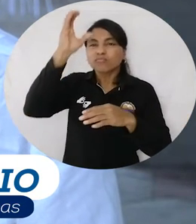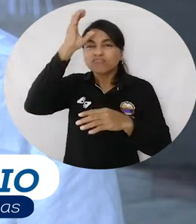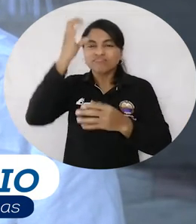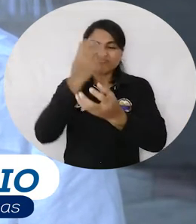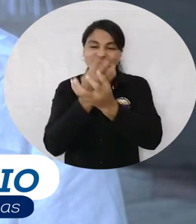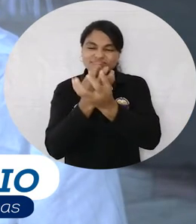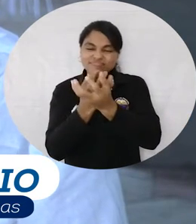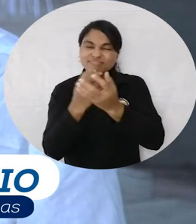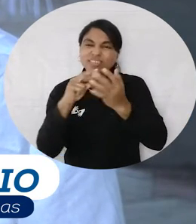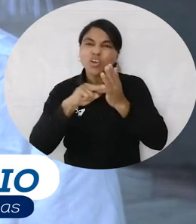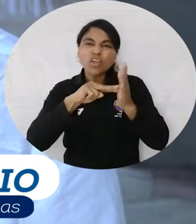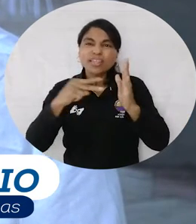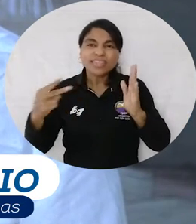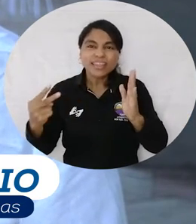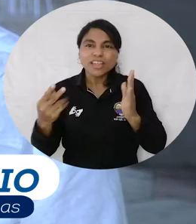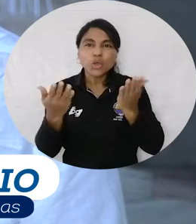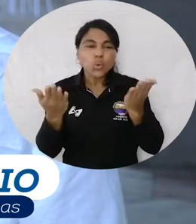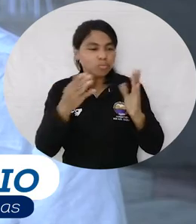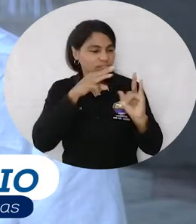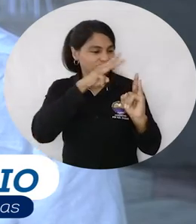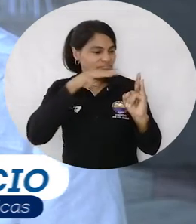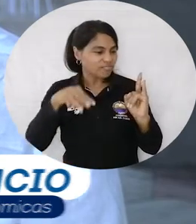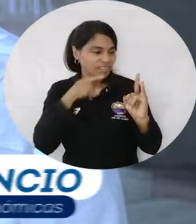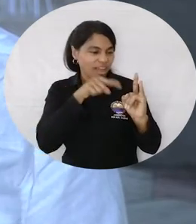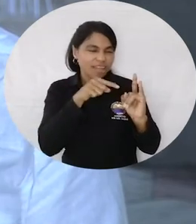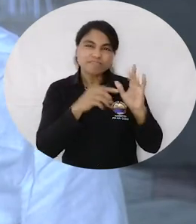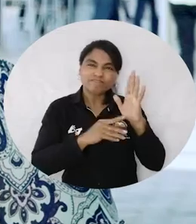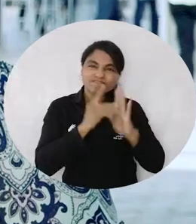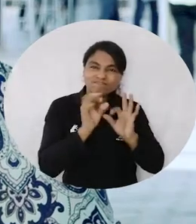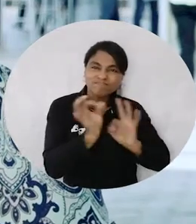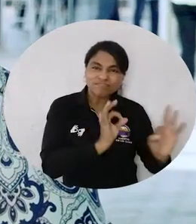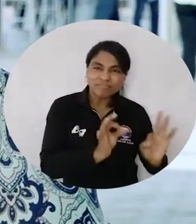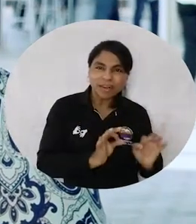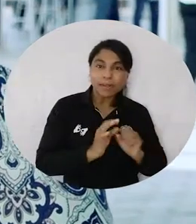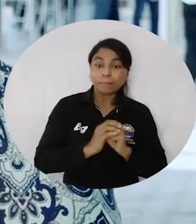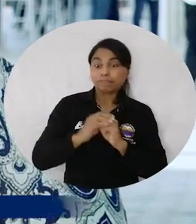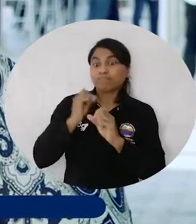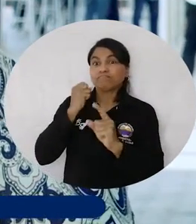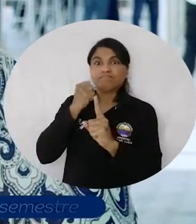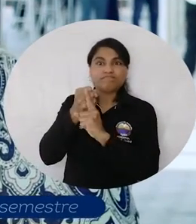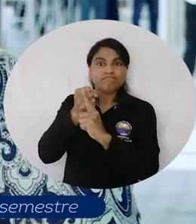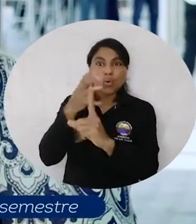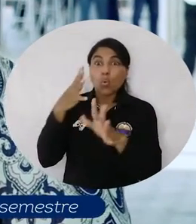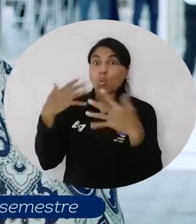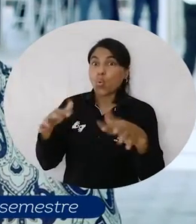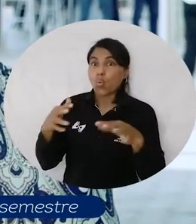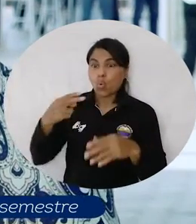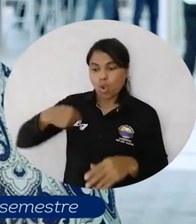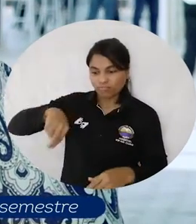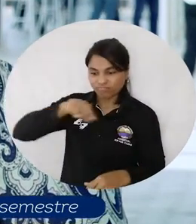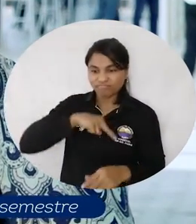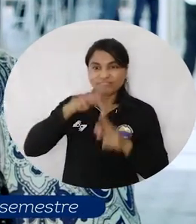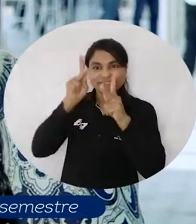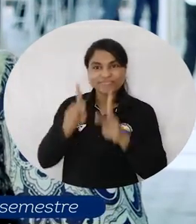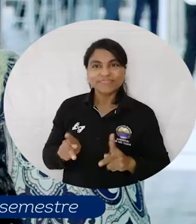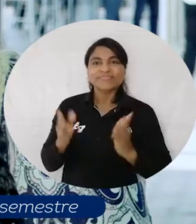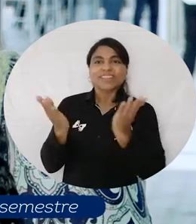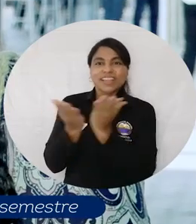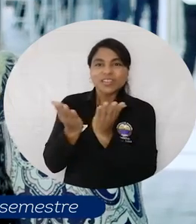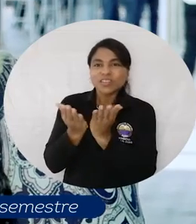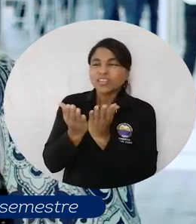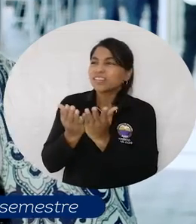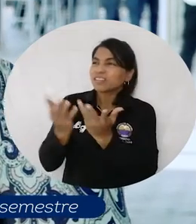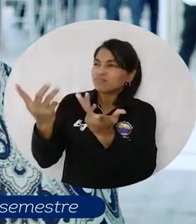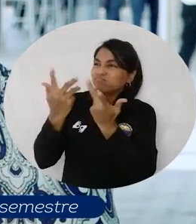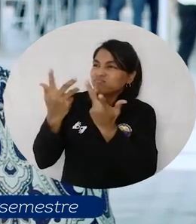conocimiento científico y técnico que se da en el seno de la universidad. Esto tiene un impacto muy grande para nosotros como estudiantes porque